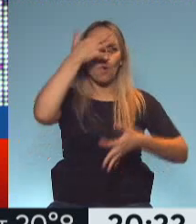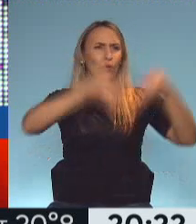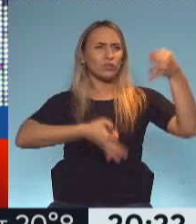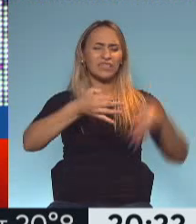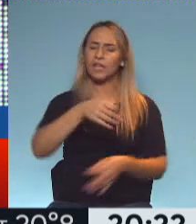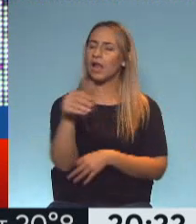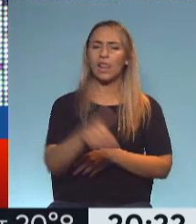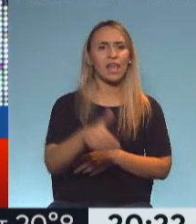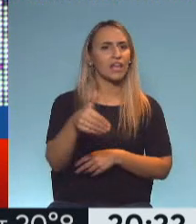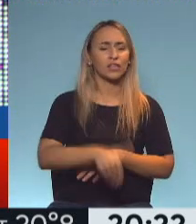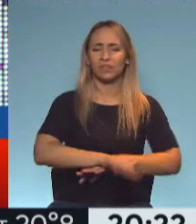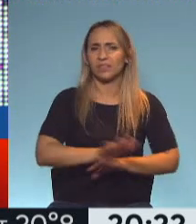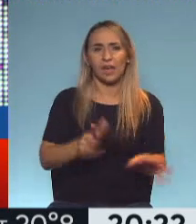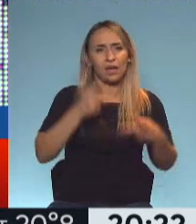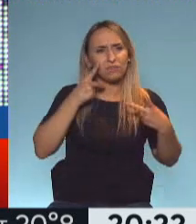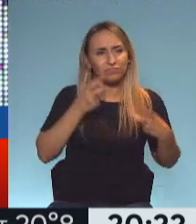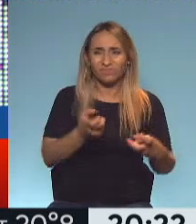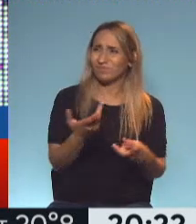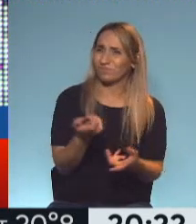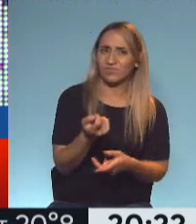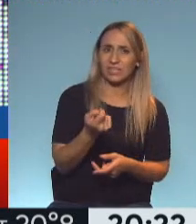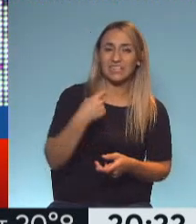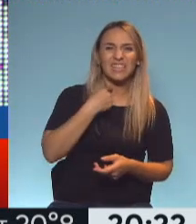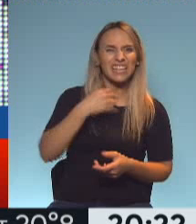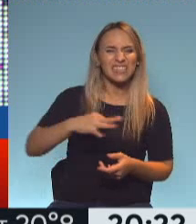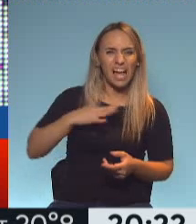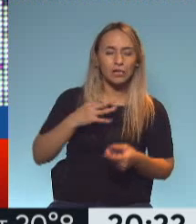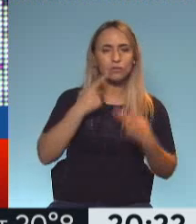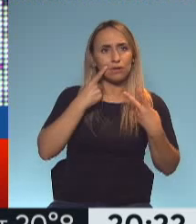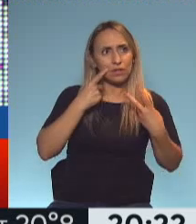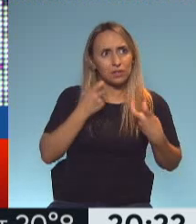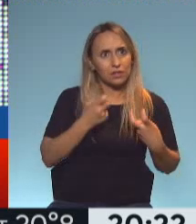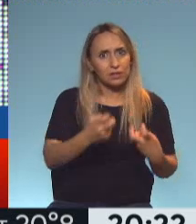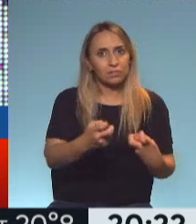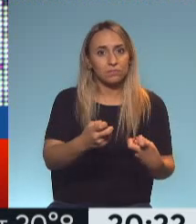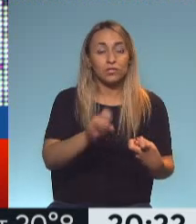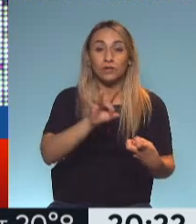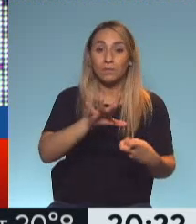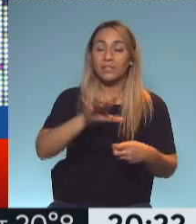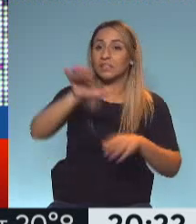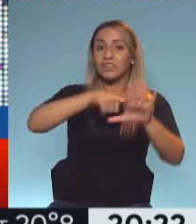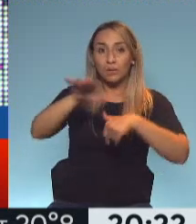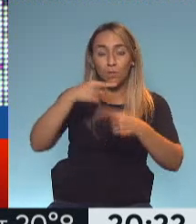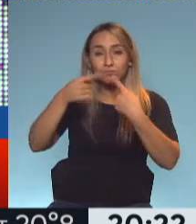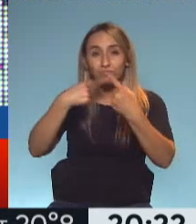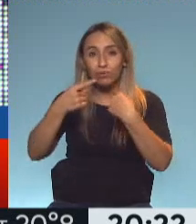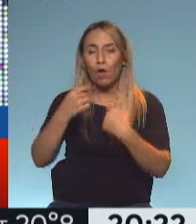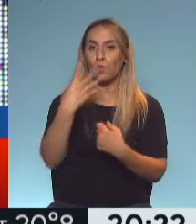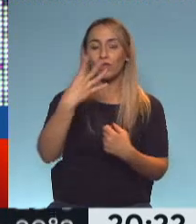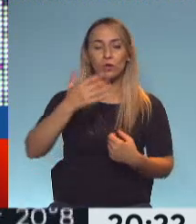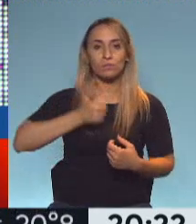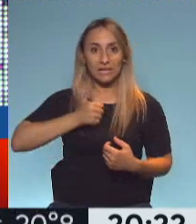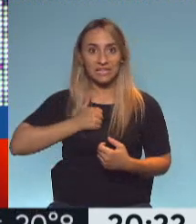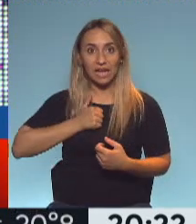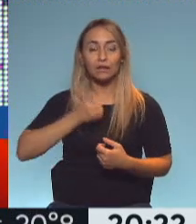Llevamos casi 13 años y solamente se llamó indagatoria a 4 militares que fueron procesados, y en los